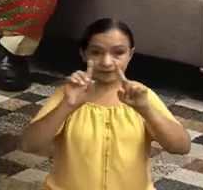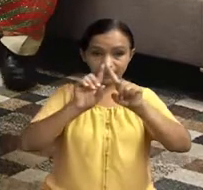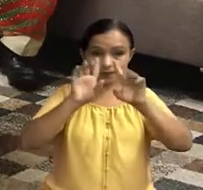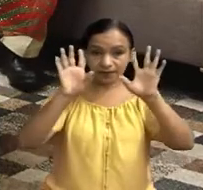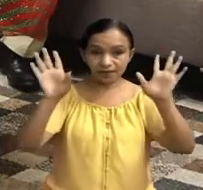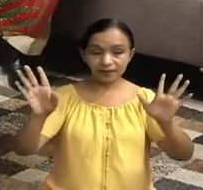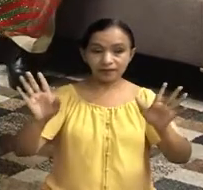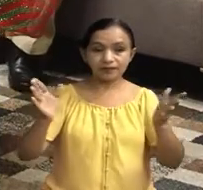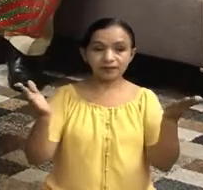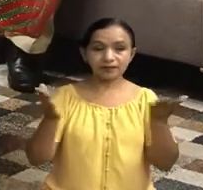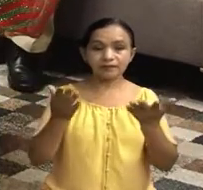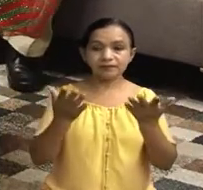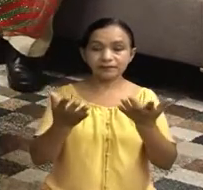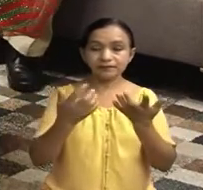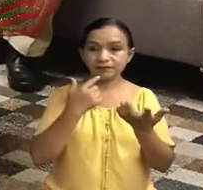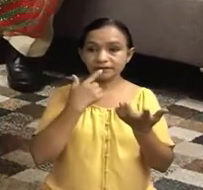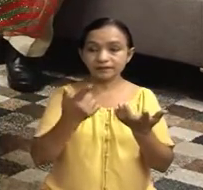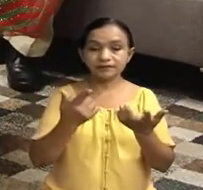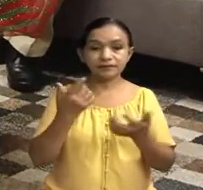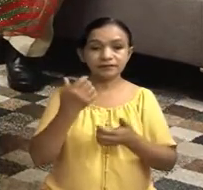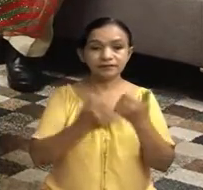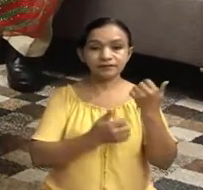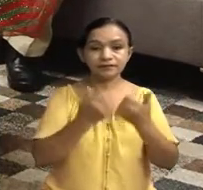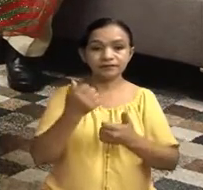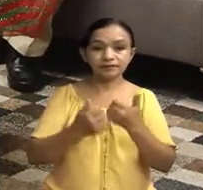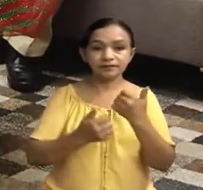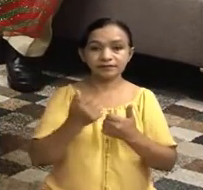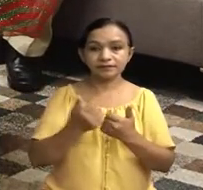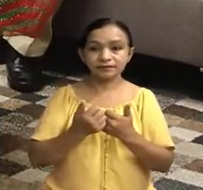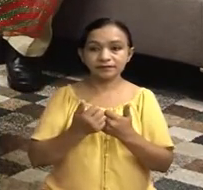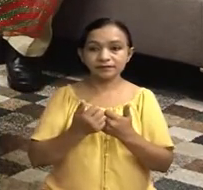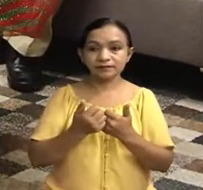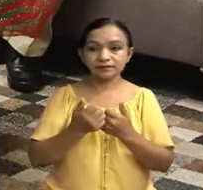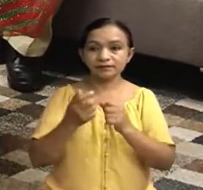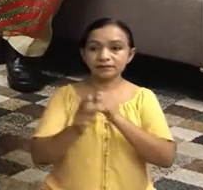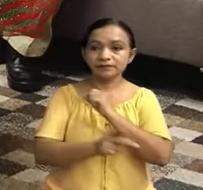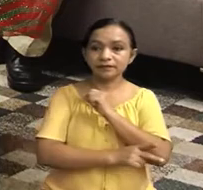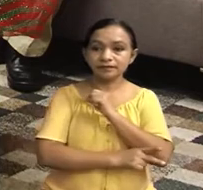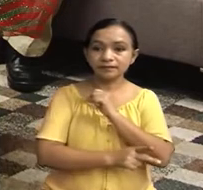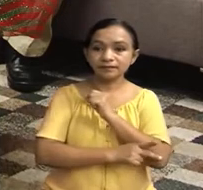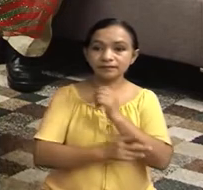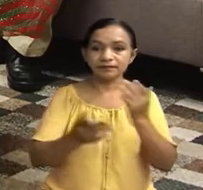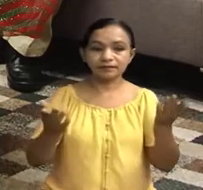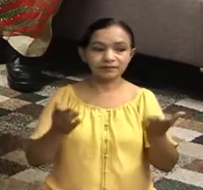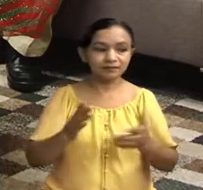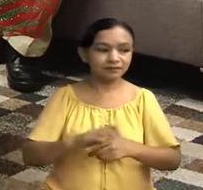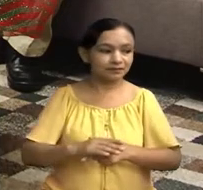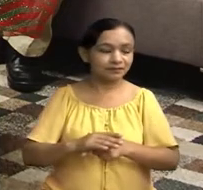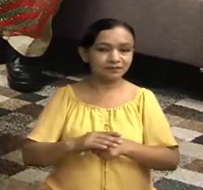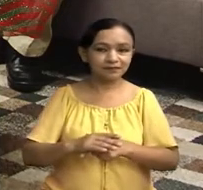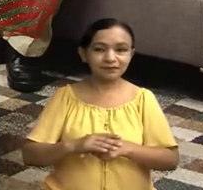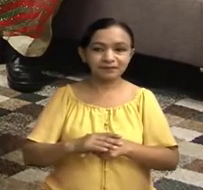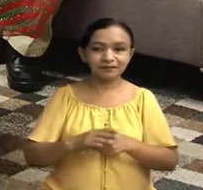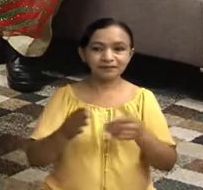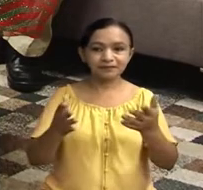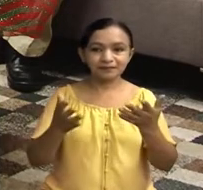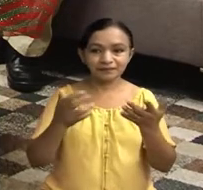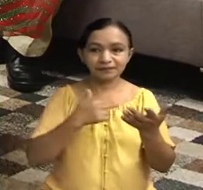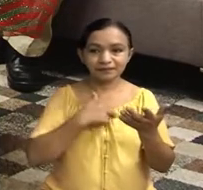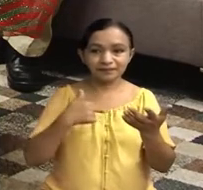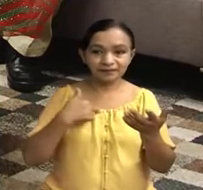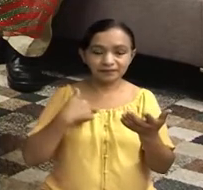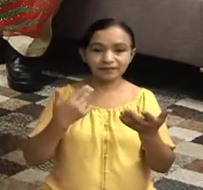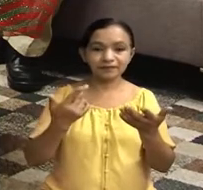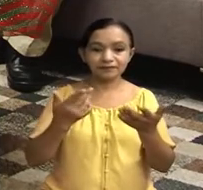que nos quiere decir es que hay una lucha también. Así como hay una lucha de la nación contra el imperio, ¿verdad? Que el imperio quiere imponer, quiere saquear